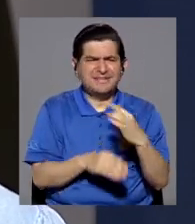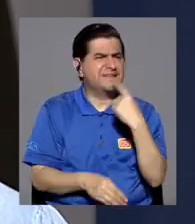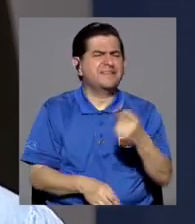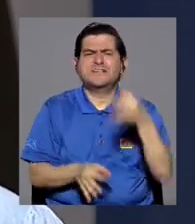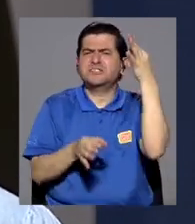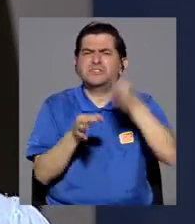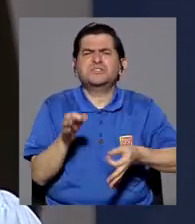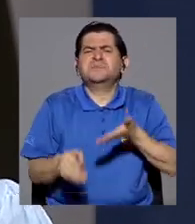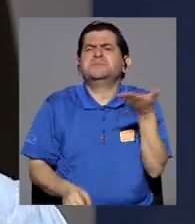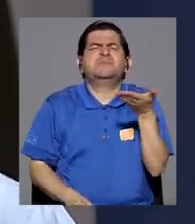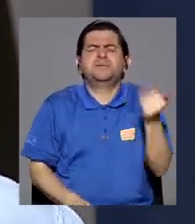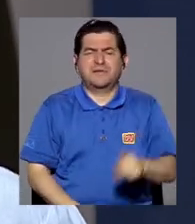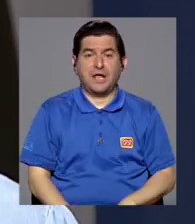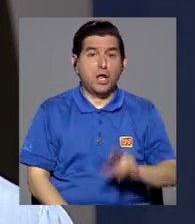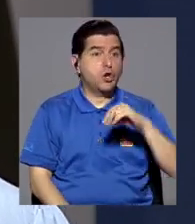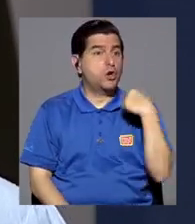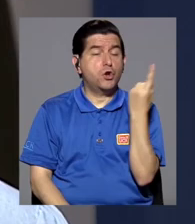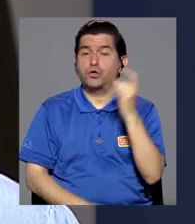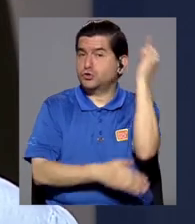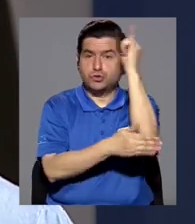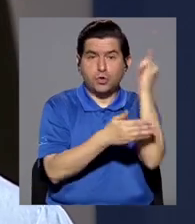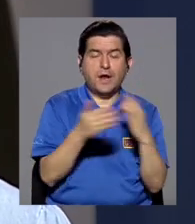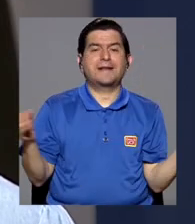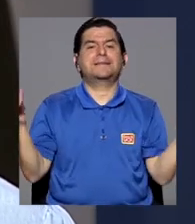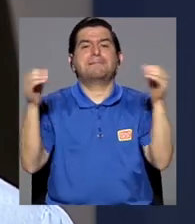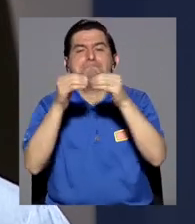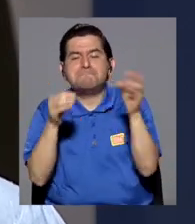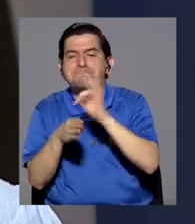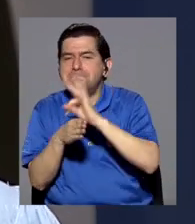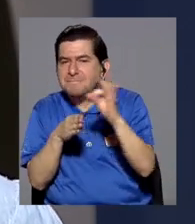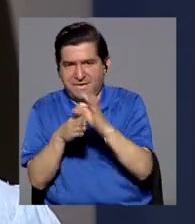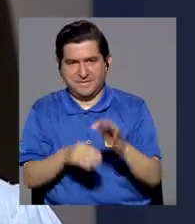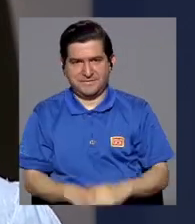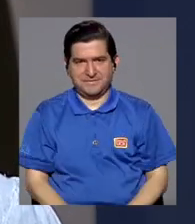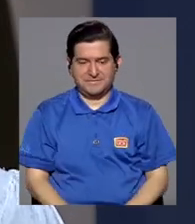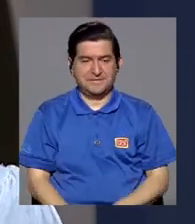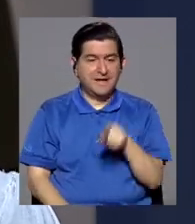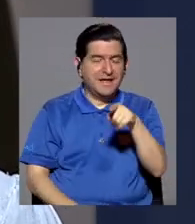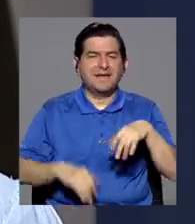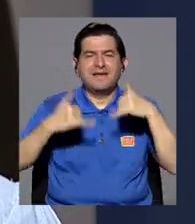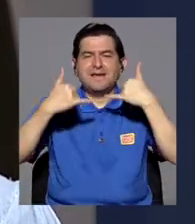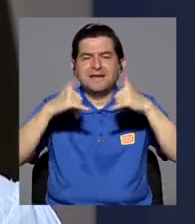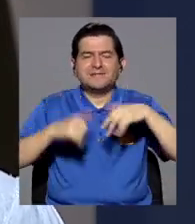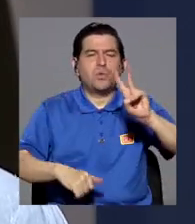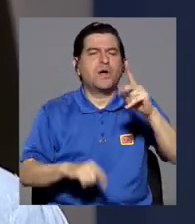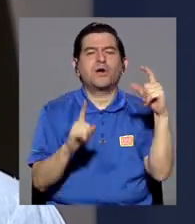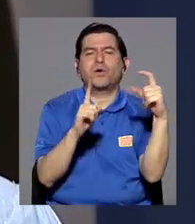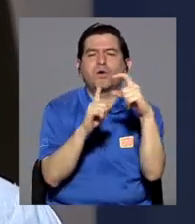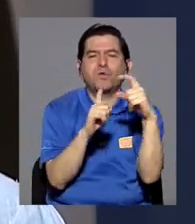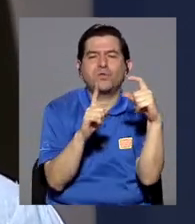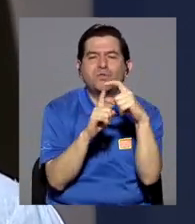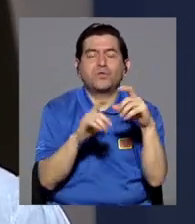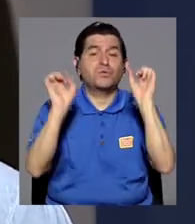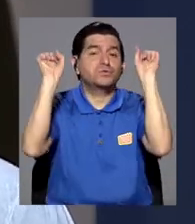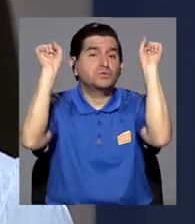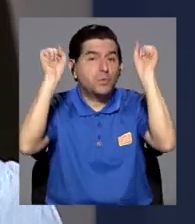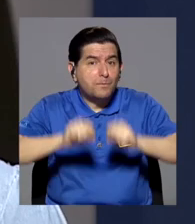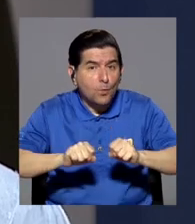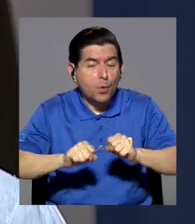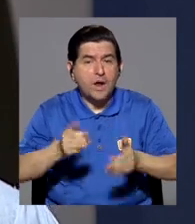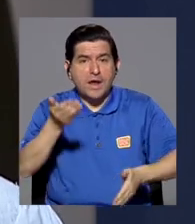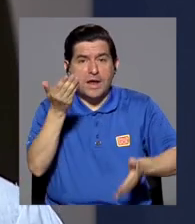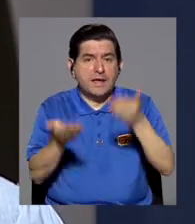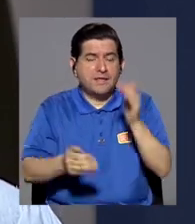manera sencilla verdad no es sólo arte más terapia porque yo creo que ahí es en ese juego las palabras pueden